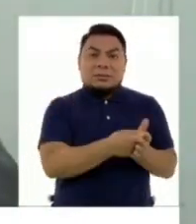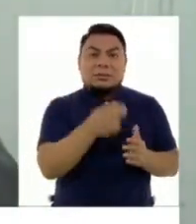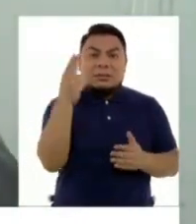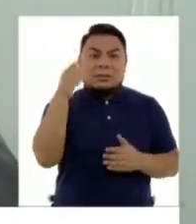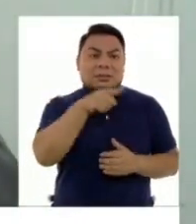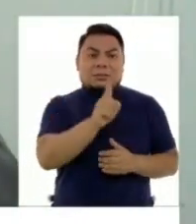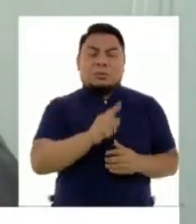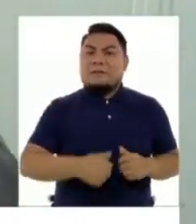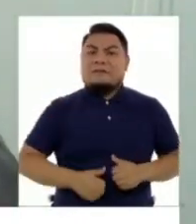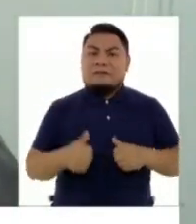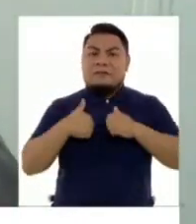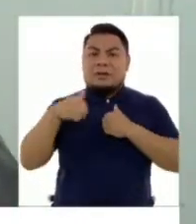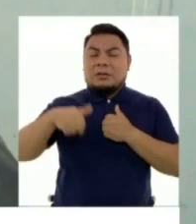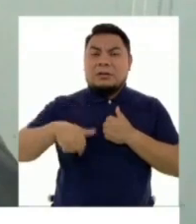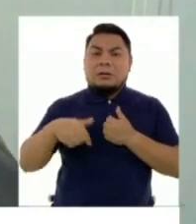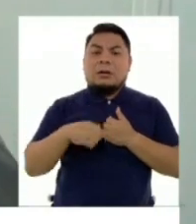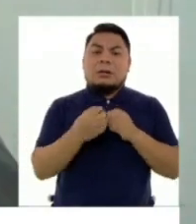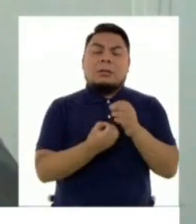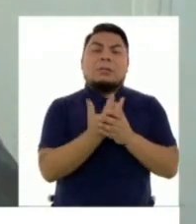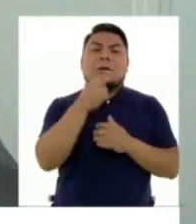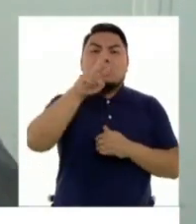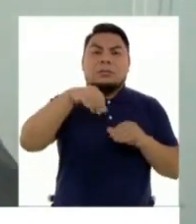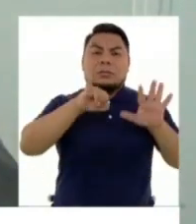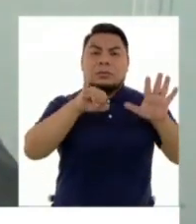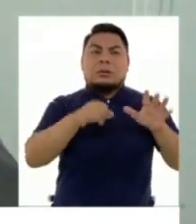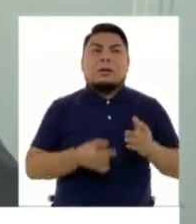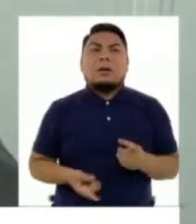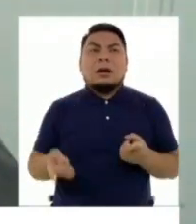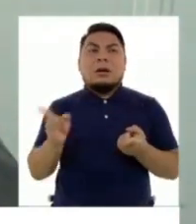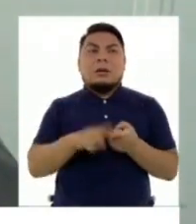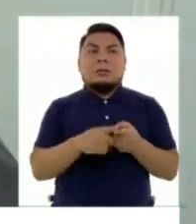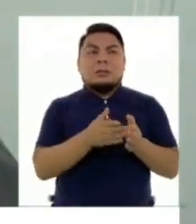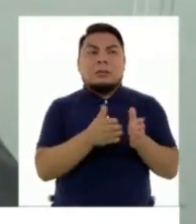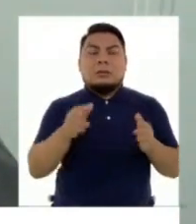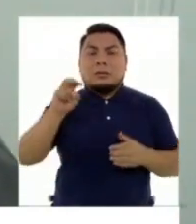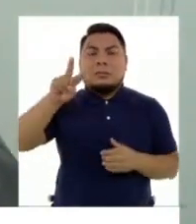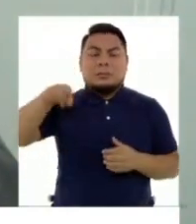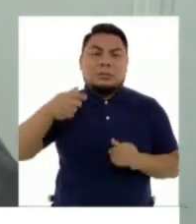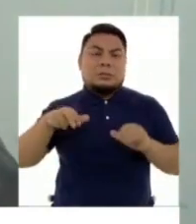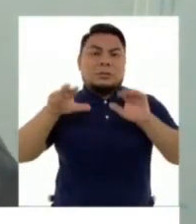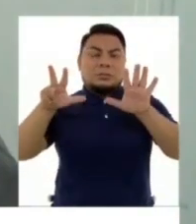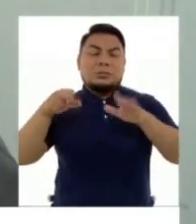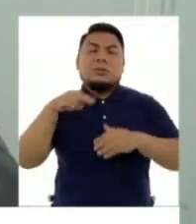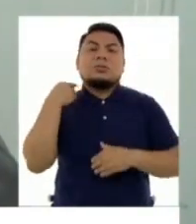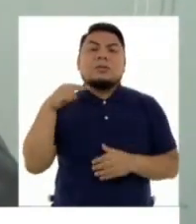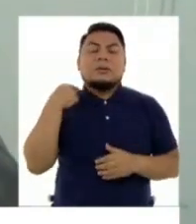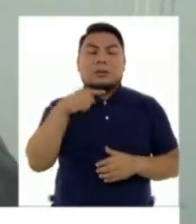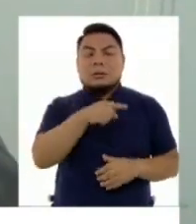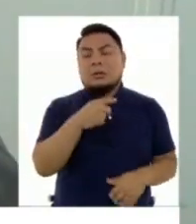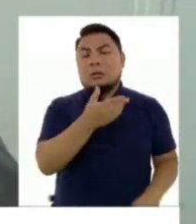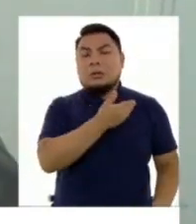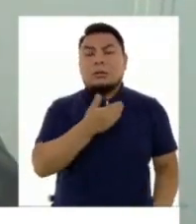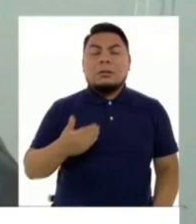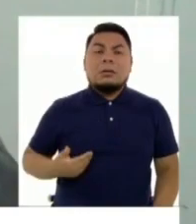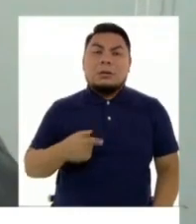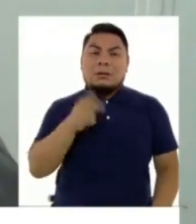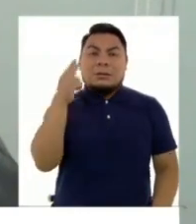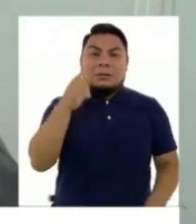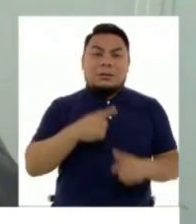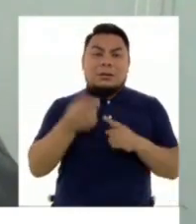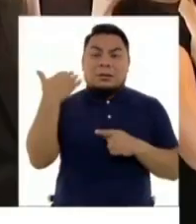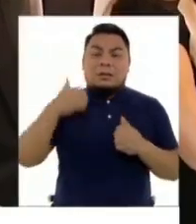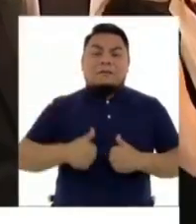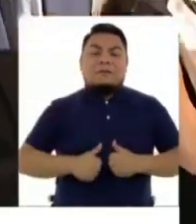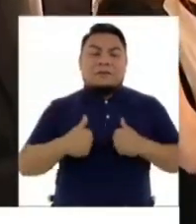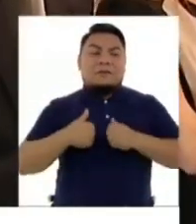vivía en Lima. Desde mayo del 2016 hasta el 2018, en noviembre, García domiciliaba en Madrid,